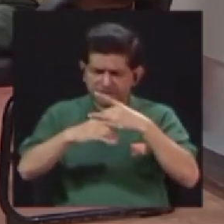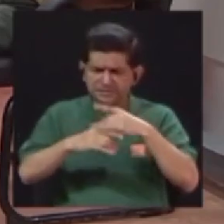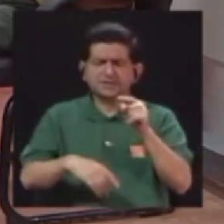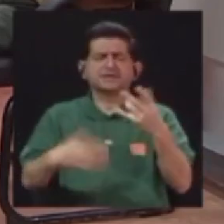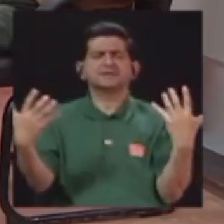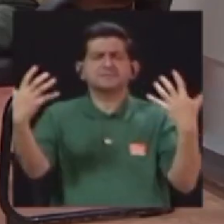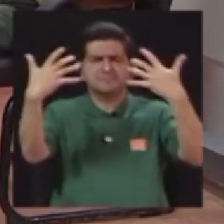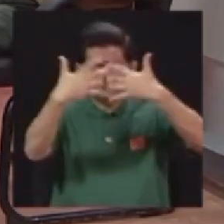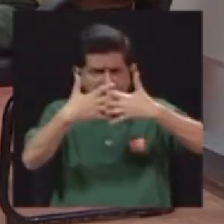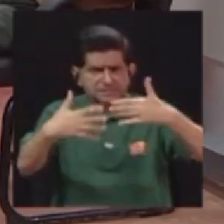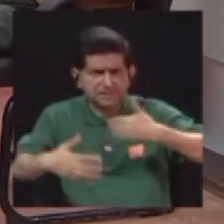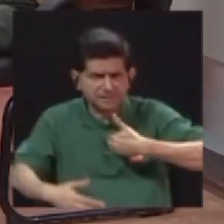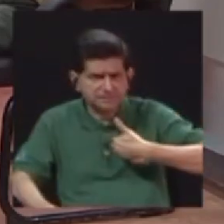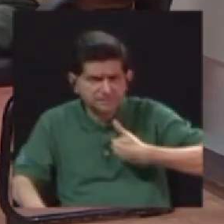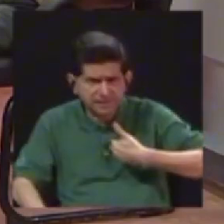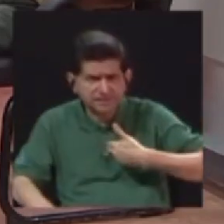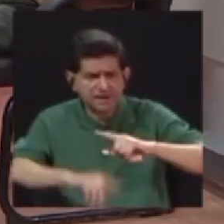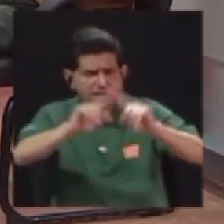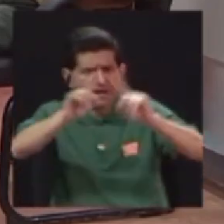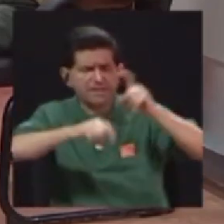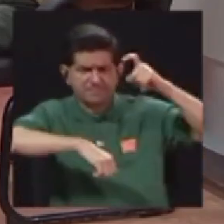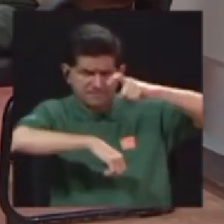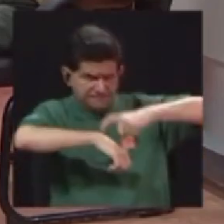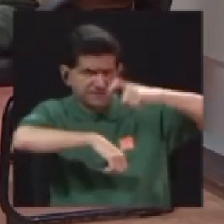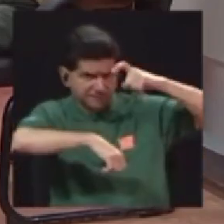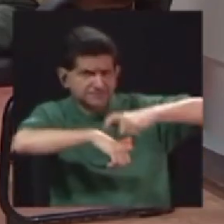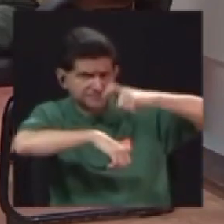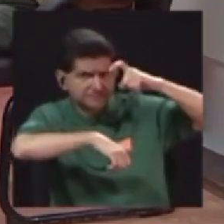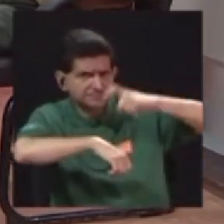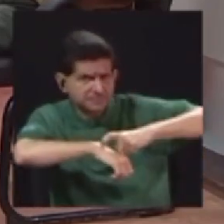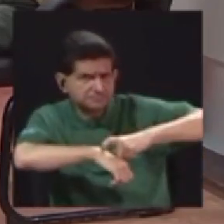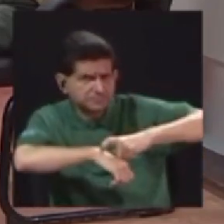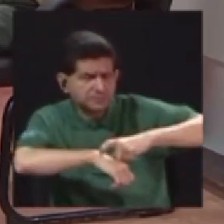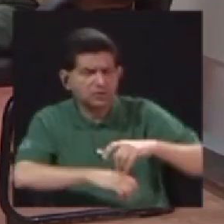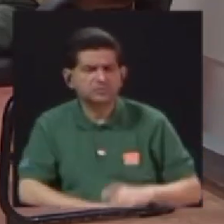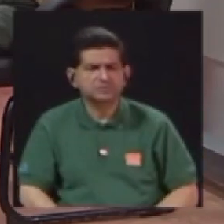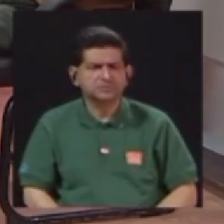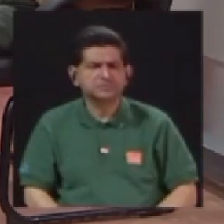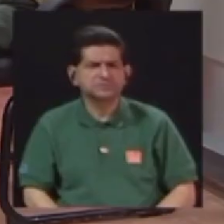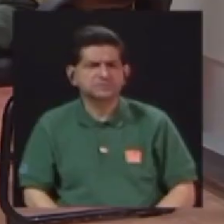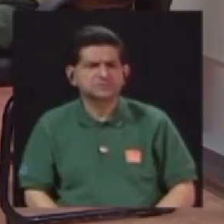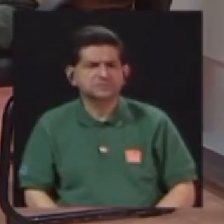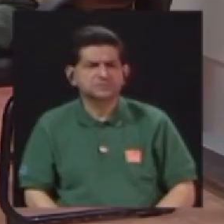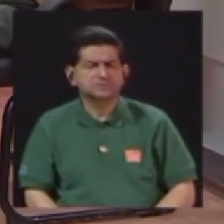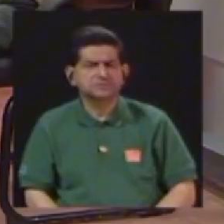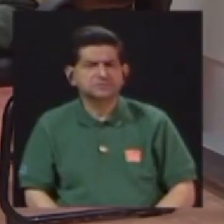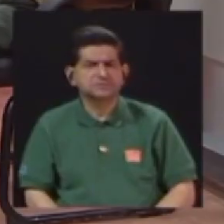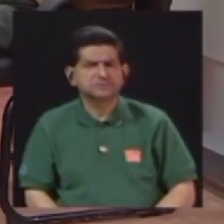híbrido en muchos tiempos y incluso en esta